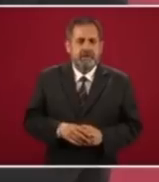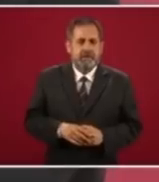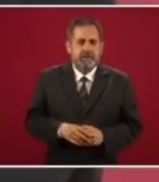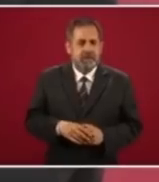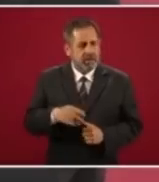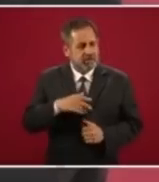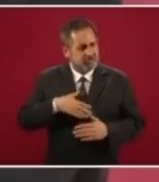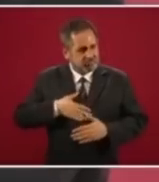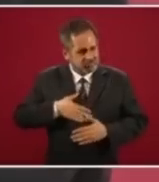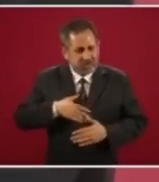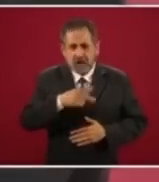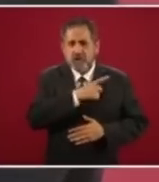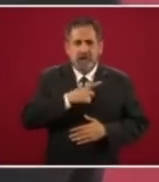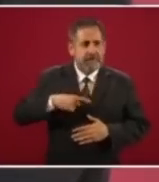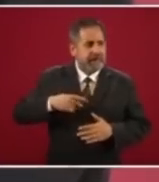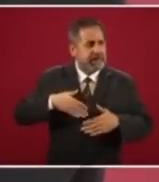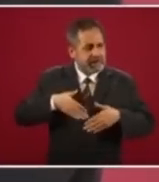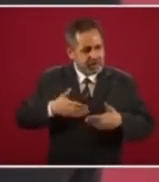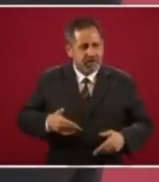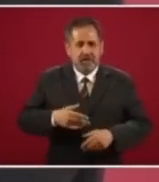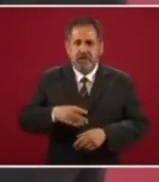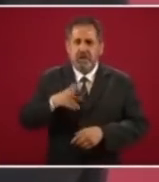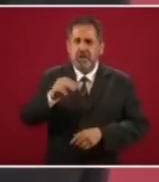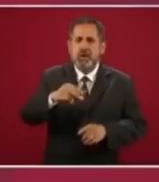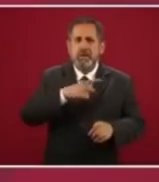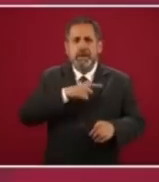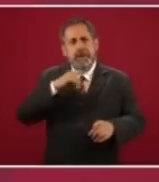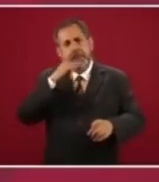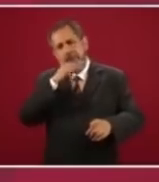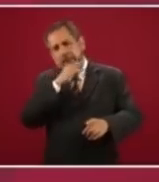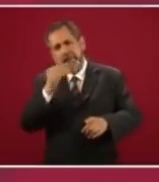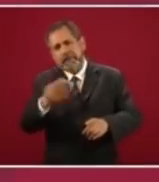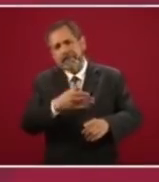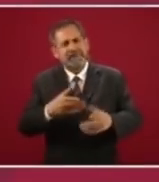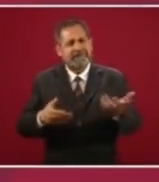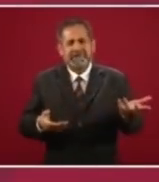Con sinceridad, no con la hipocresía. Es decir,